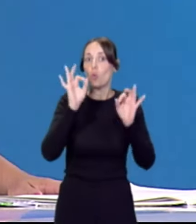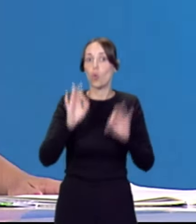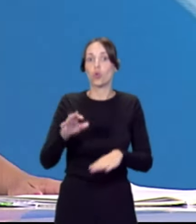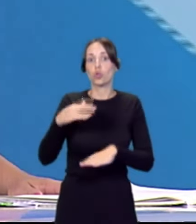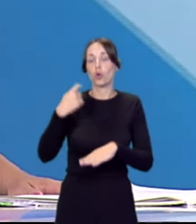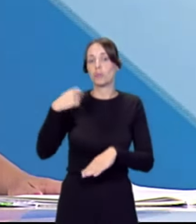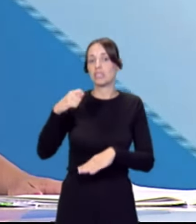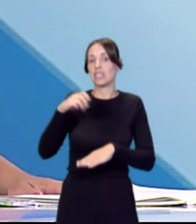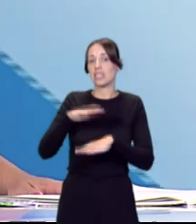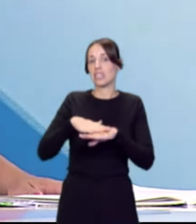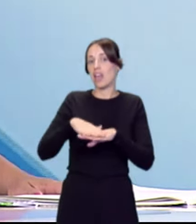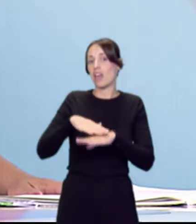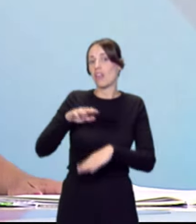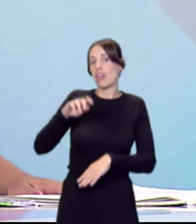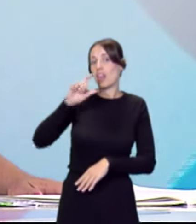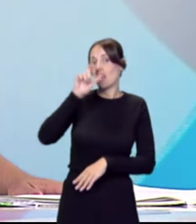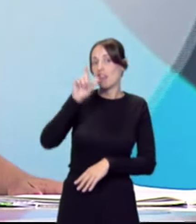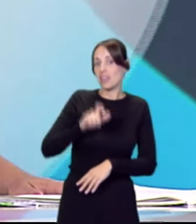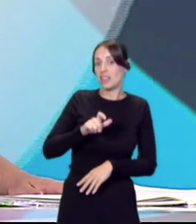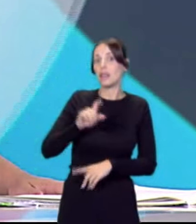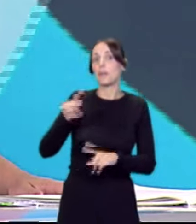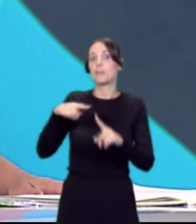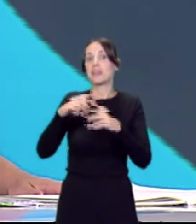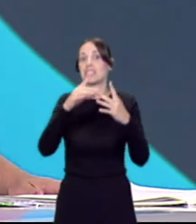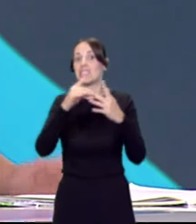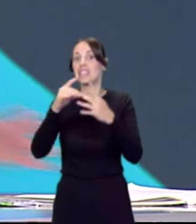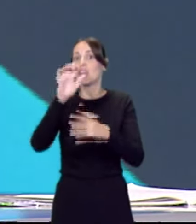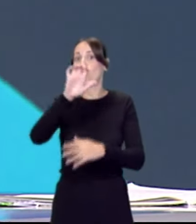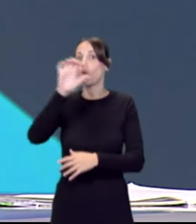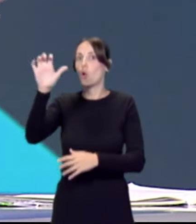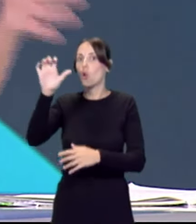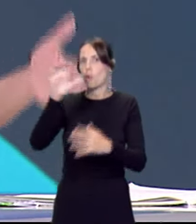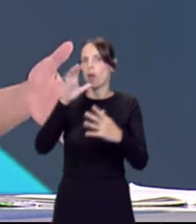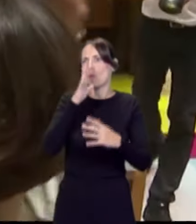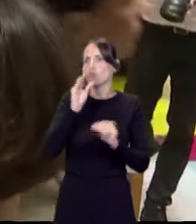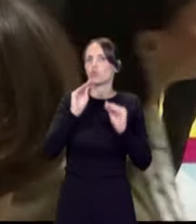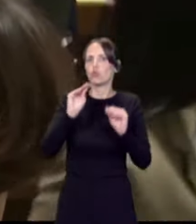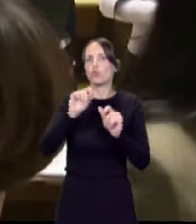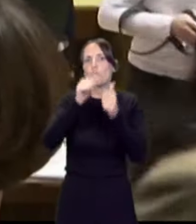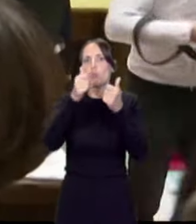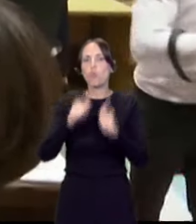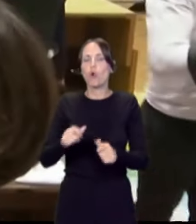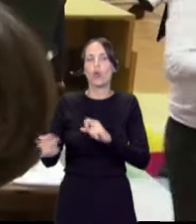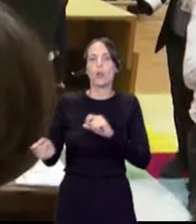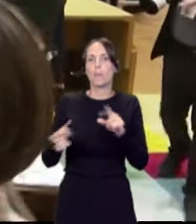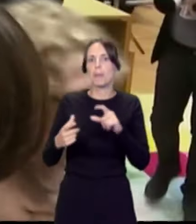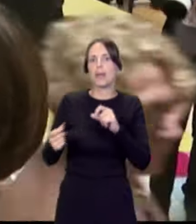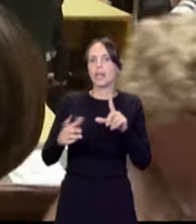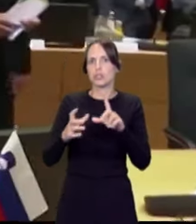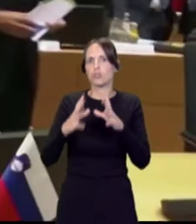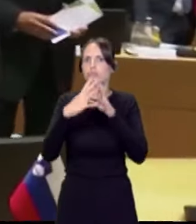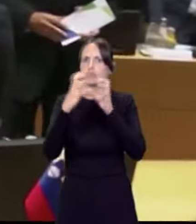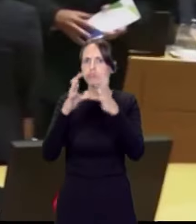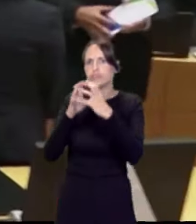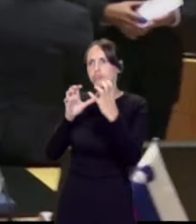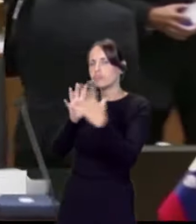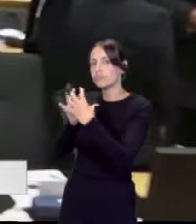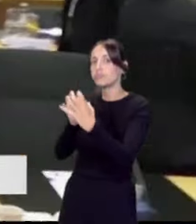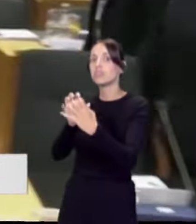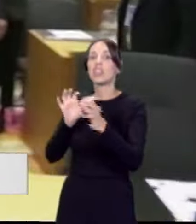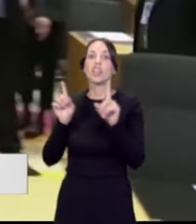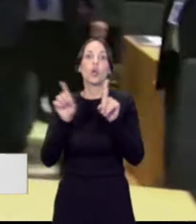líderes europeos que son afines a su nuevo modelo de gestión migratoria. Es una reunión paralela a la cumbre europea que este jueves comienza en